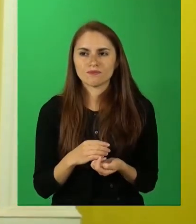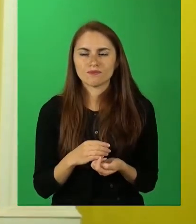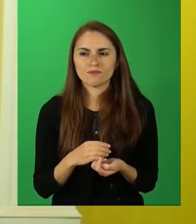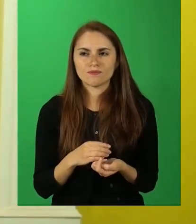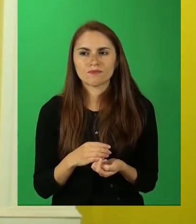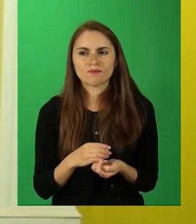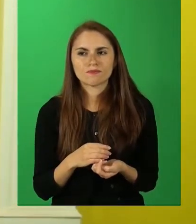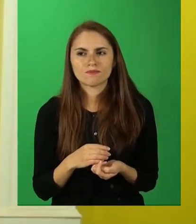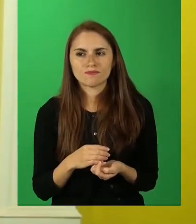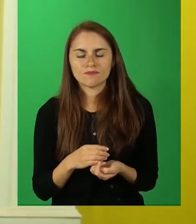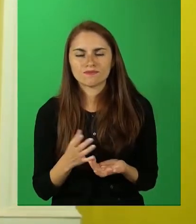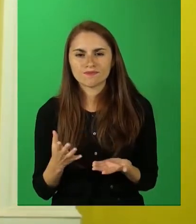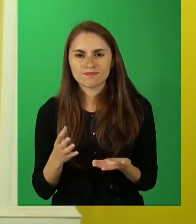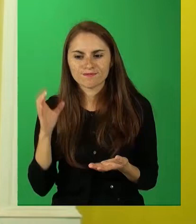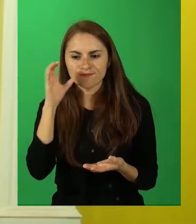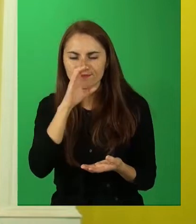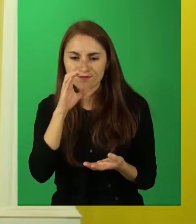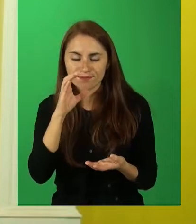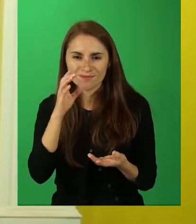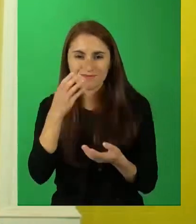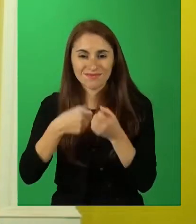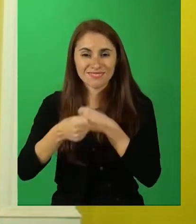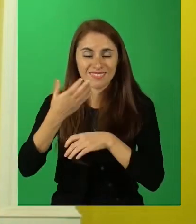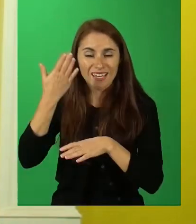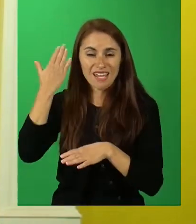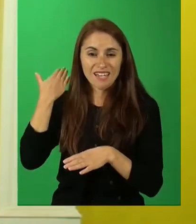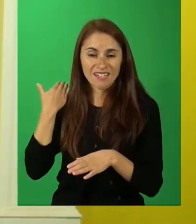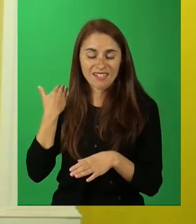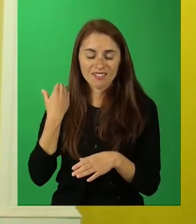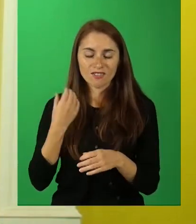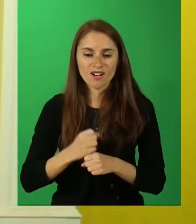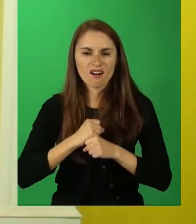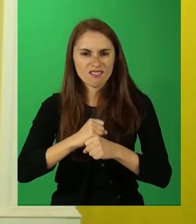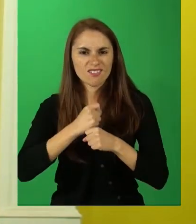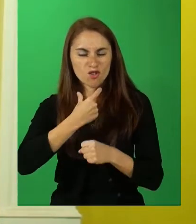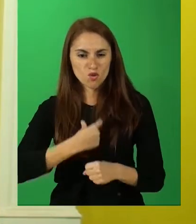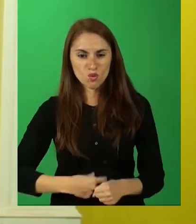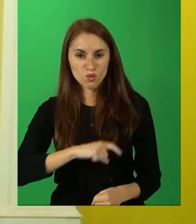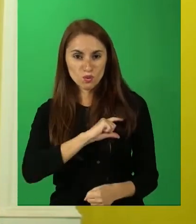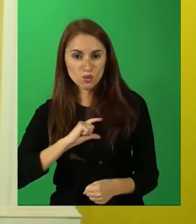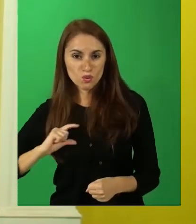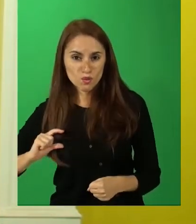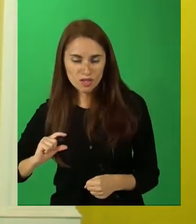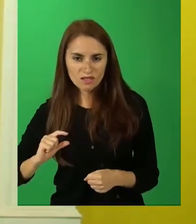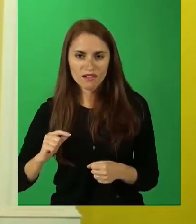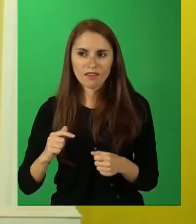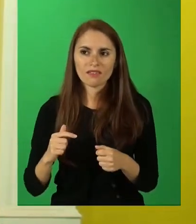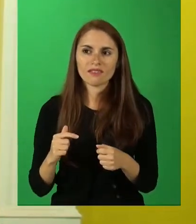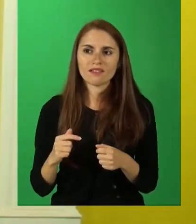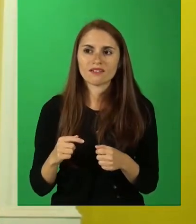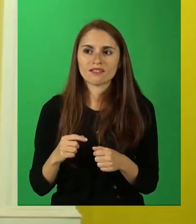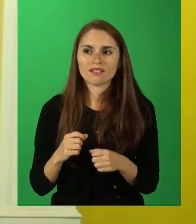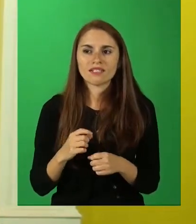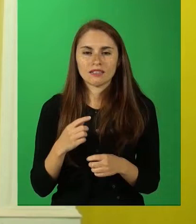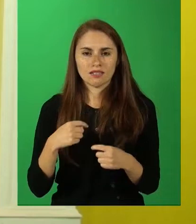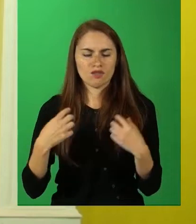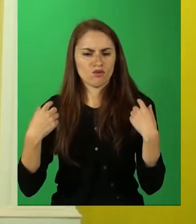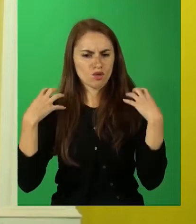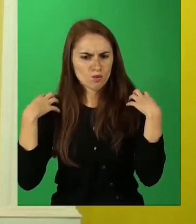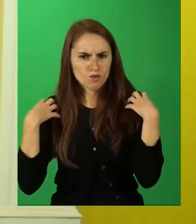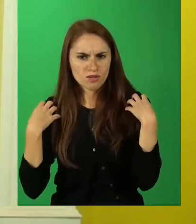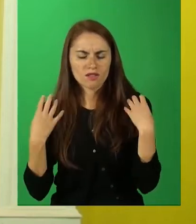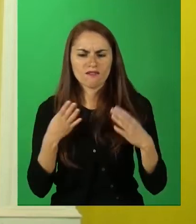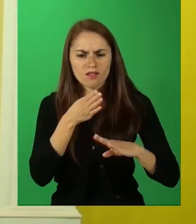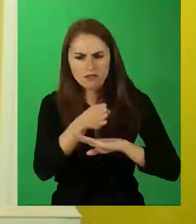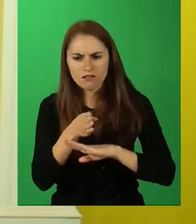Tenían el espíritu de cruzada, que no habían perdido. Este espíritu de cruzada que les quedó de la Edad Media, de que ellos van a ir a salvar